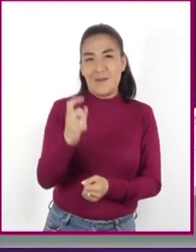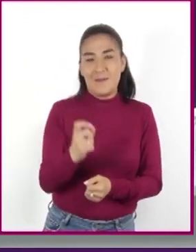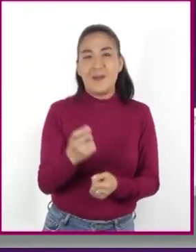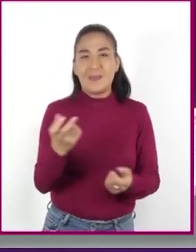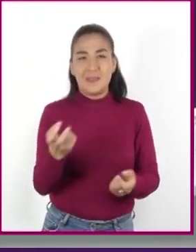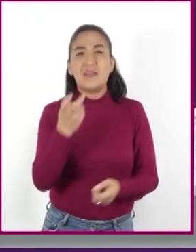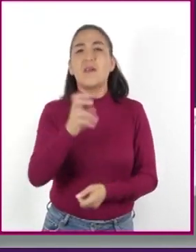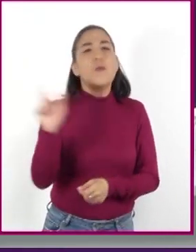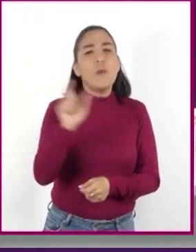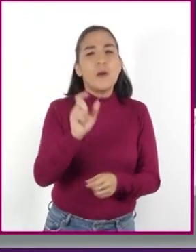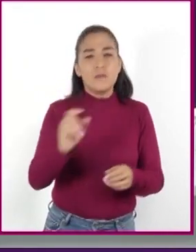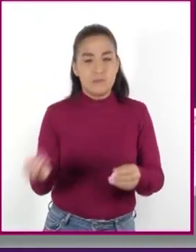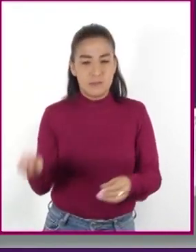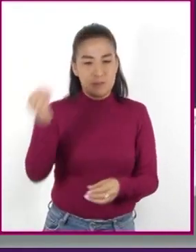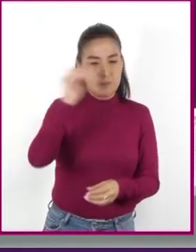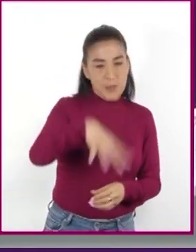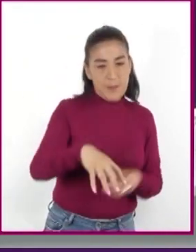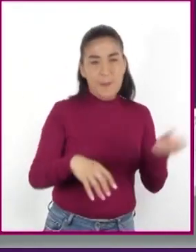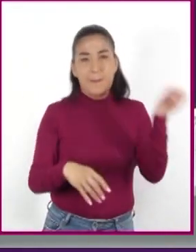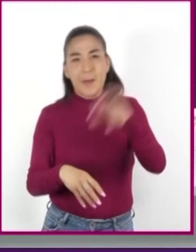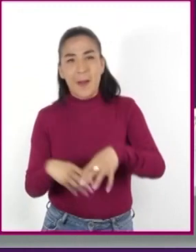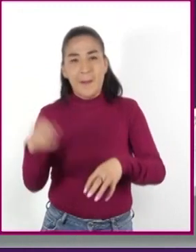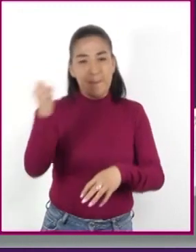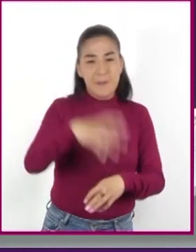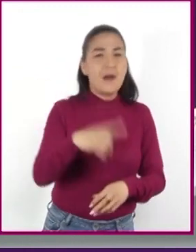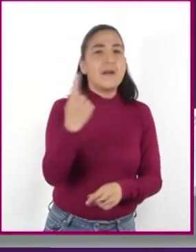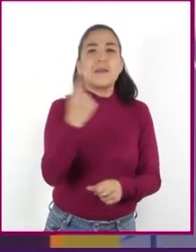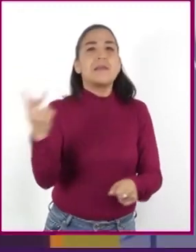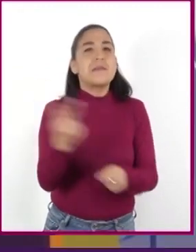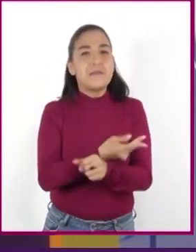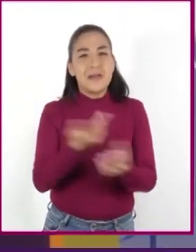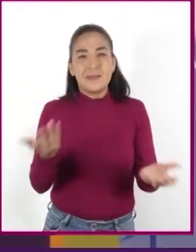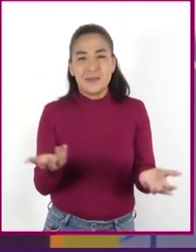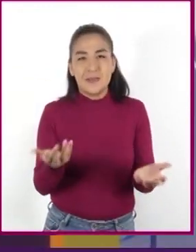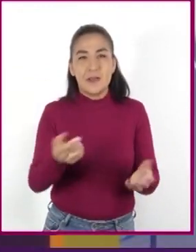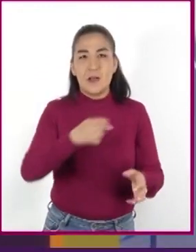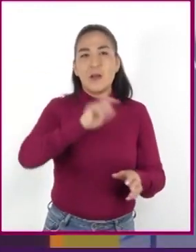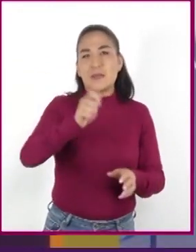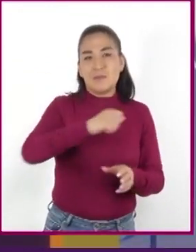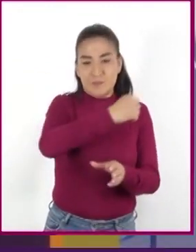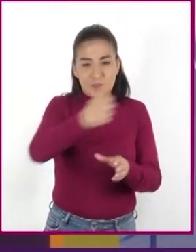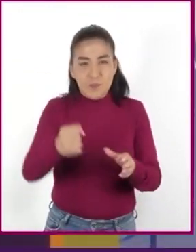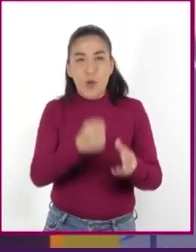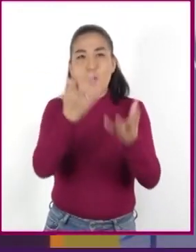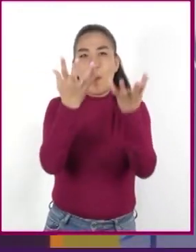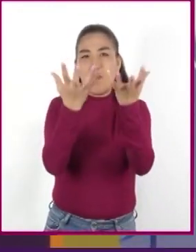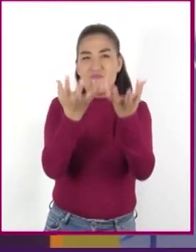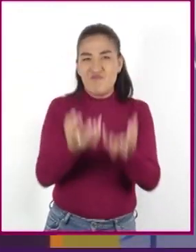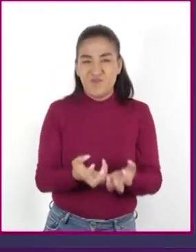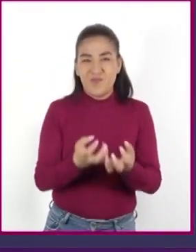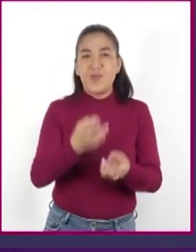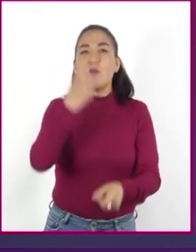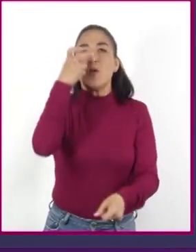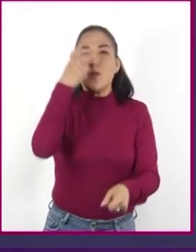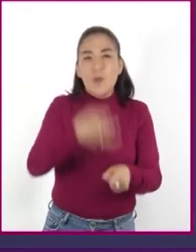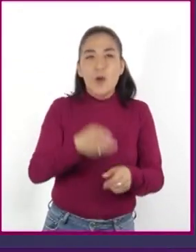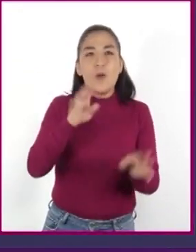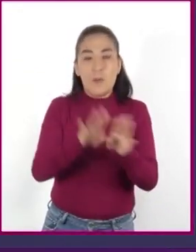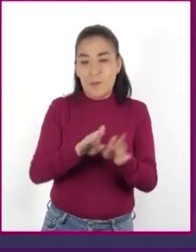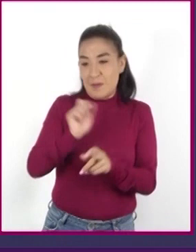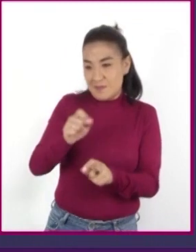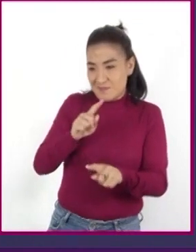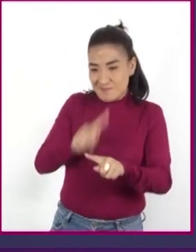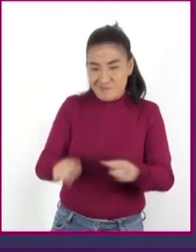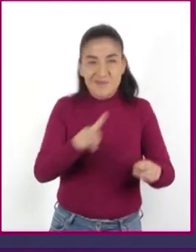¿Qué sucede cuando mezclamos los ingredientes? Se forma una mezcla homogénea, porque no podemos distinguir los